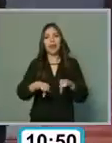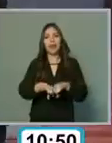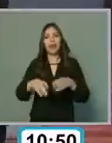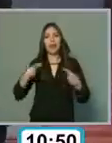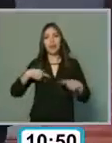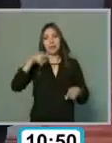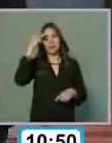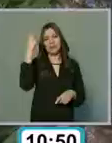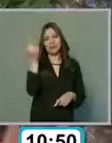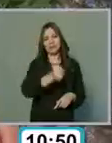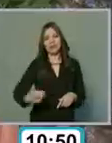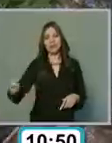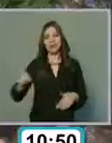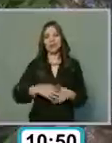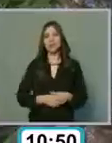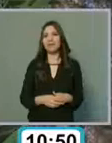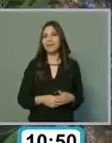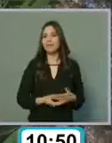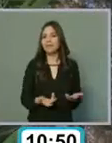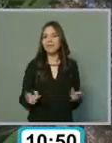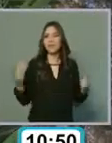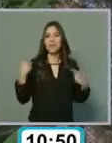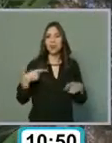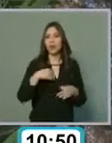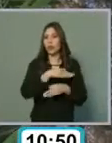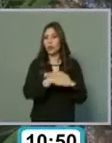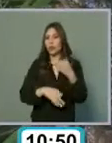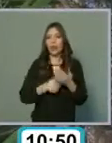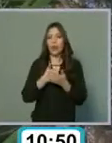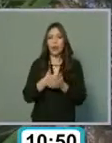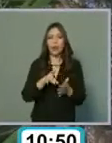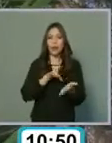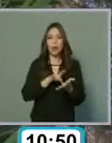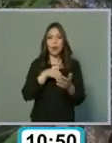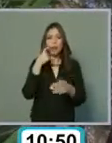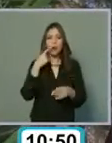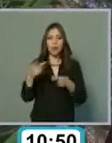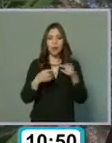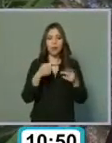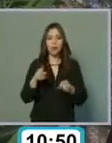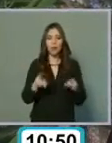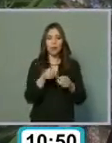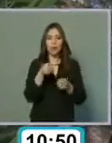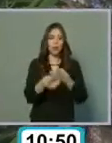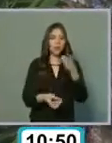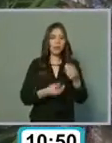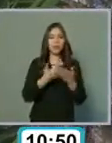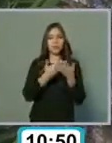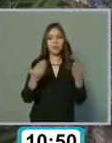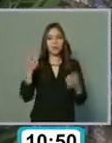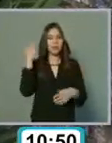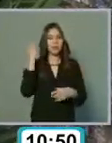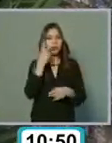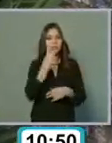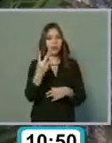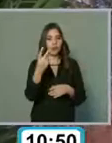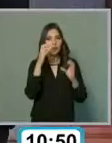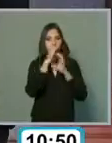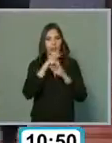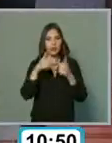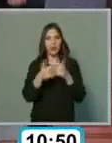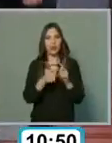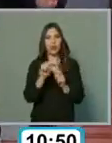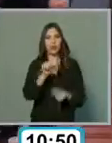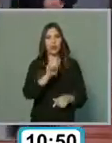talentosa. Y algo que está interesante es que todos participan en la producción musical, pero eso lo vamos a platicar más adelante, así que vamos a disfrutar de dos buenos temas de